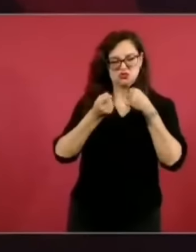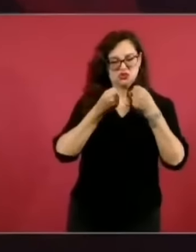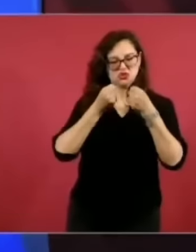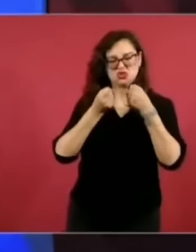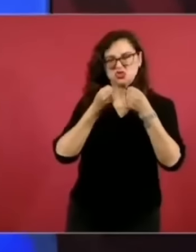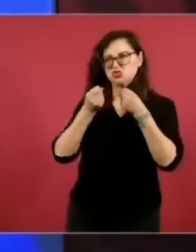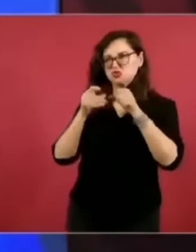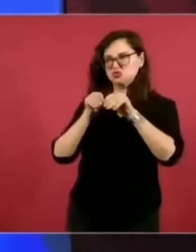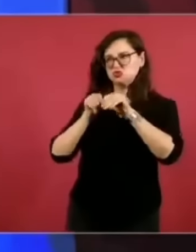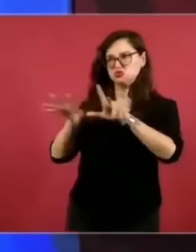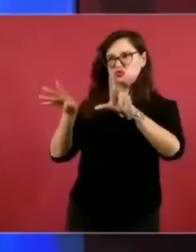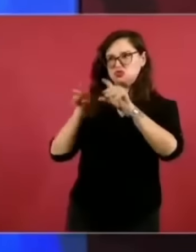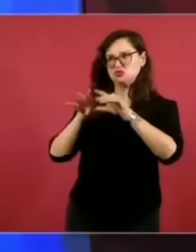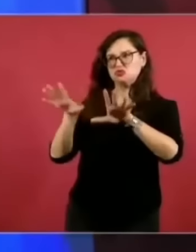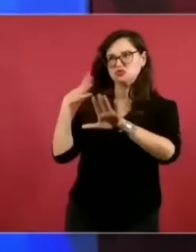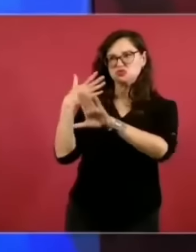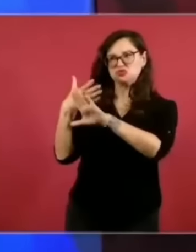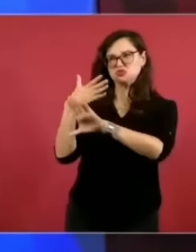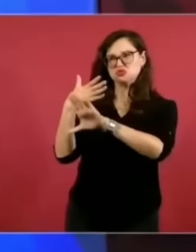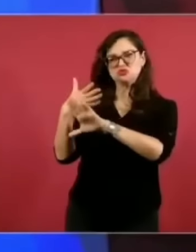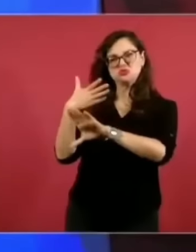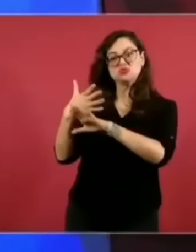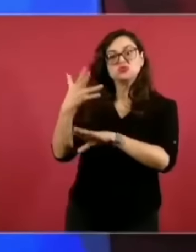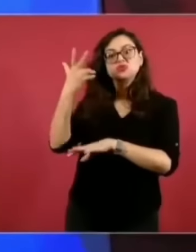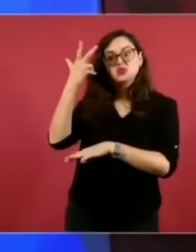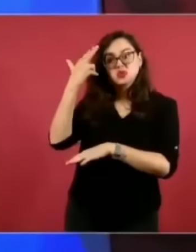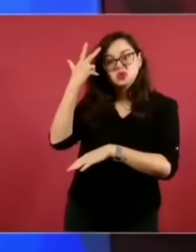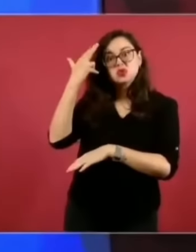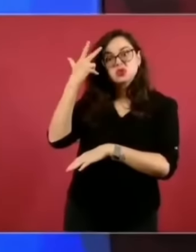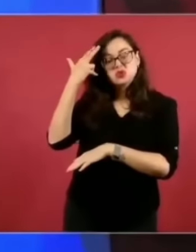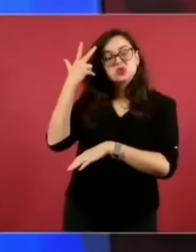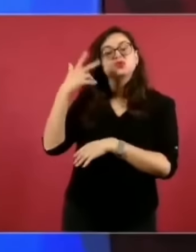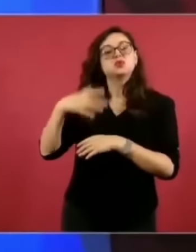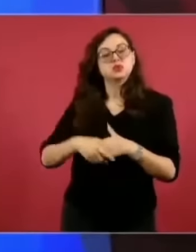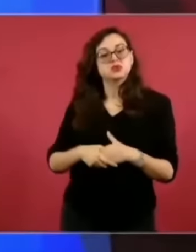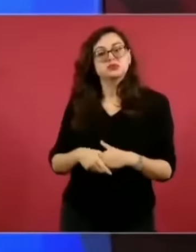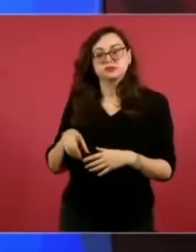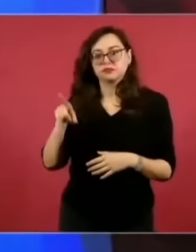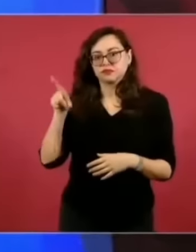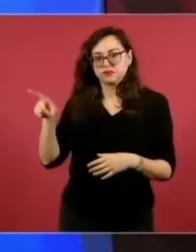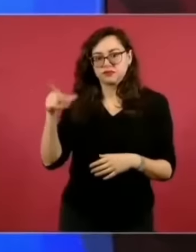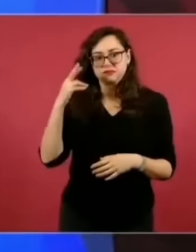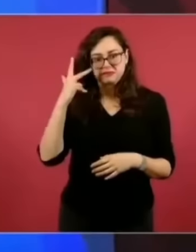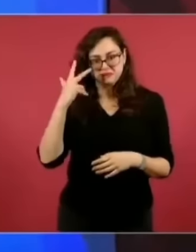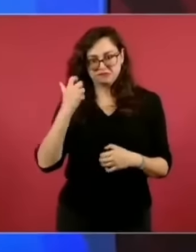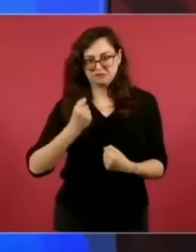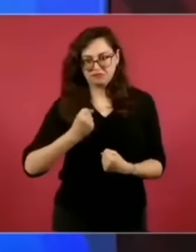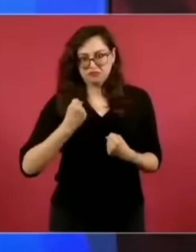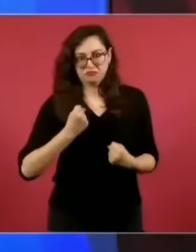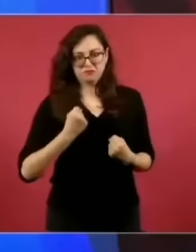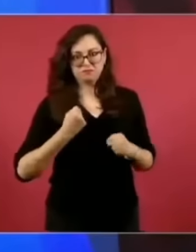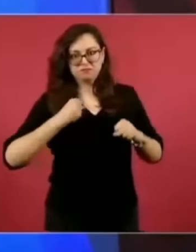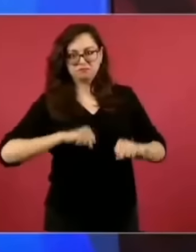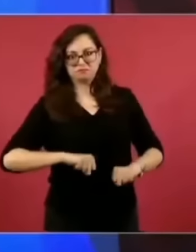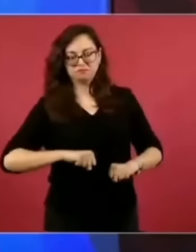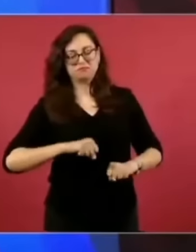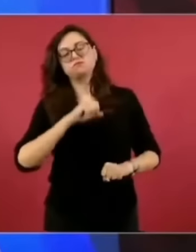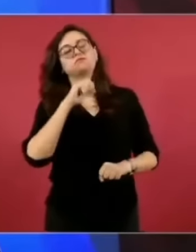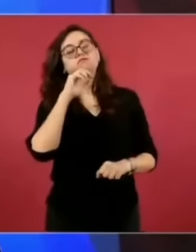de mayor fortaleza de Porfirio, en plena dictadura, y